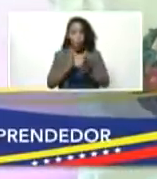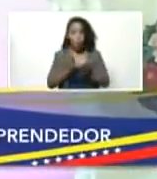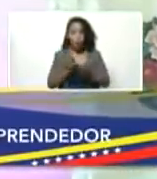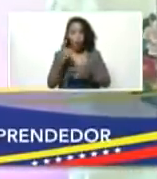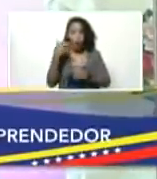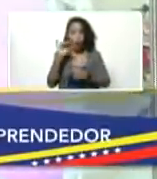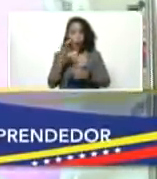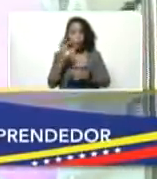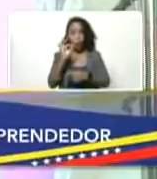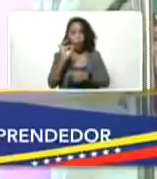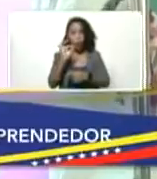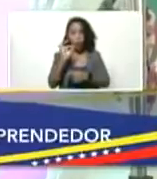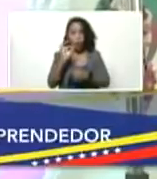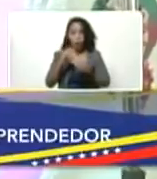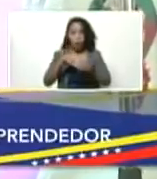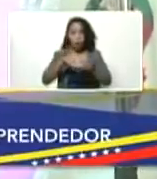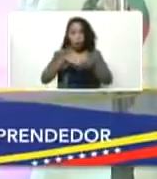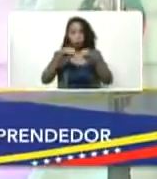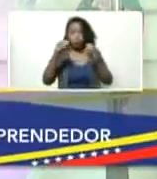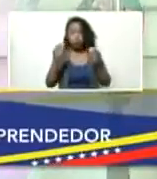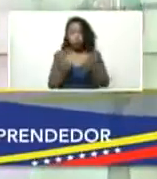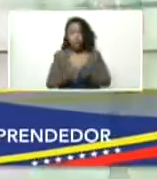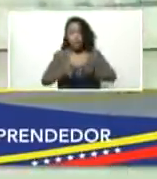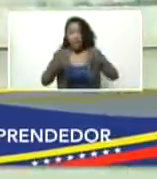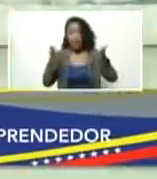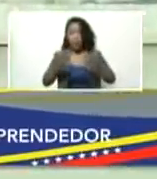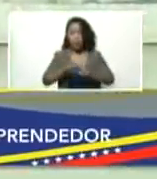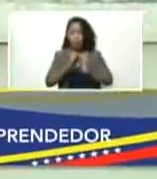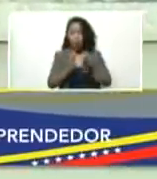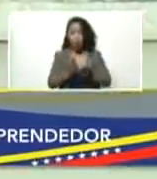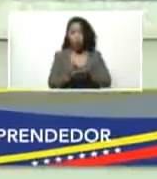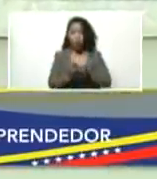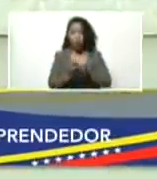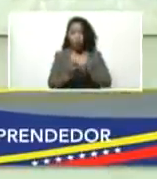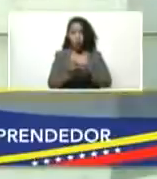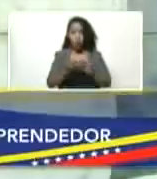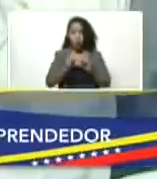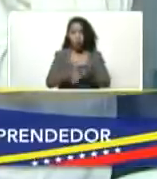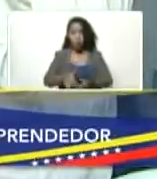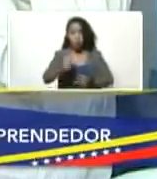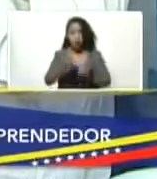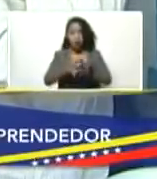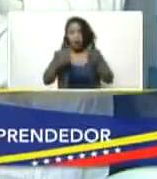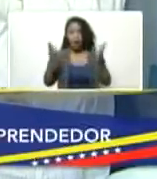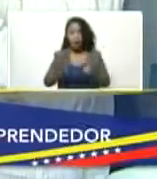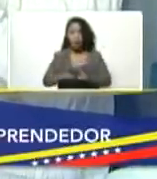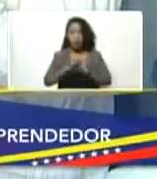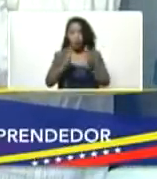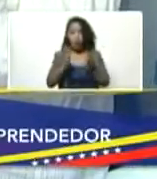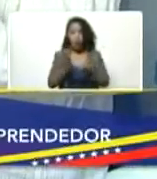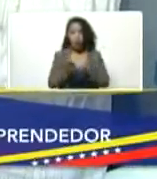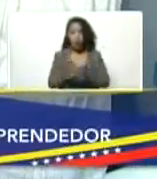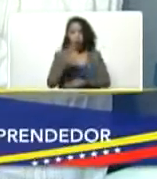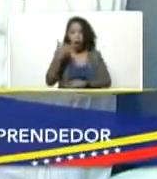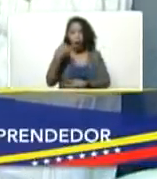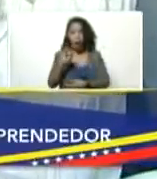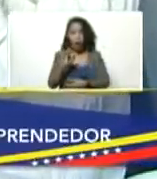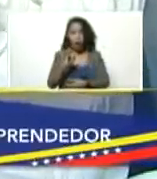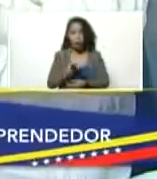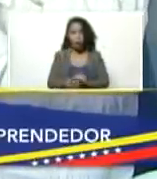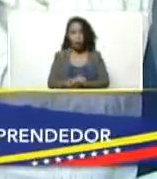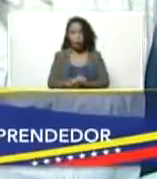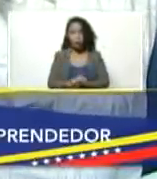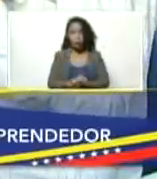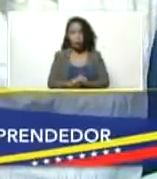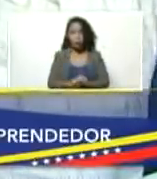Tenemos la moneda de chocolate más grande del mundo, el mosaico de chocolate más grande del mundo, tenemos